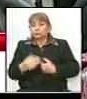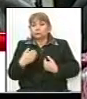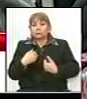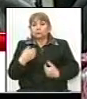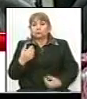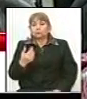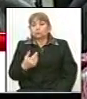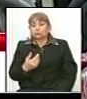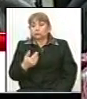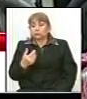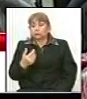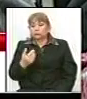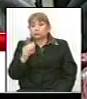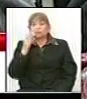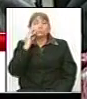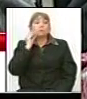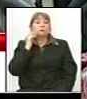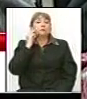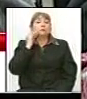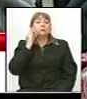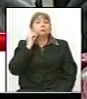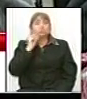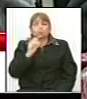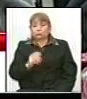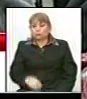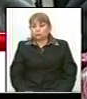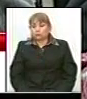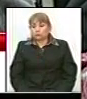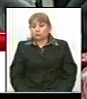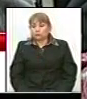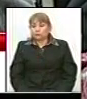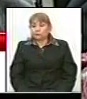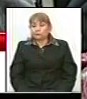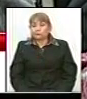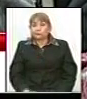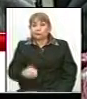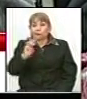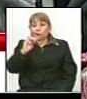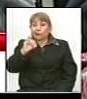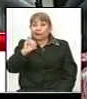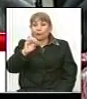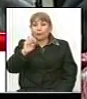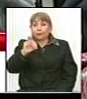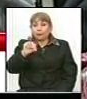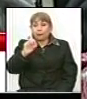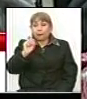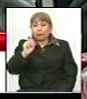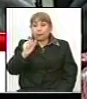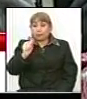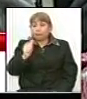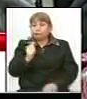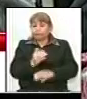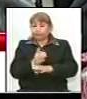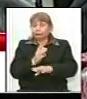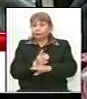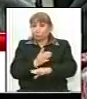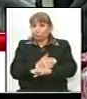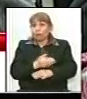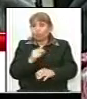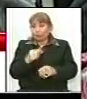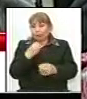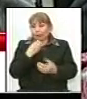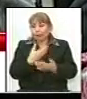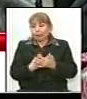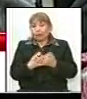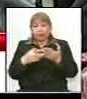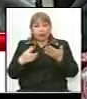Almazor Aguinaga en Chiclayo, ¿no? A nivel de MINSA, si bien es cierto, este año se ha avanzado bastante porque se han